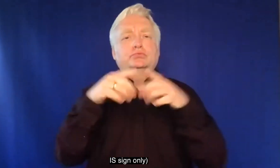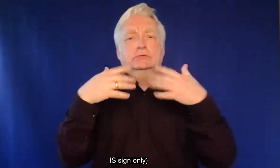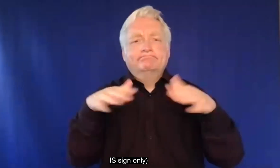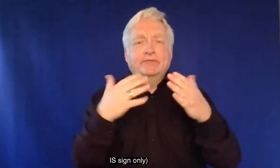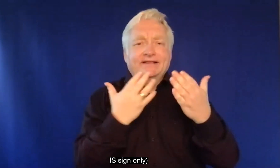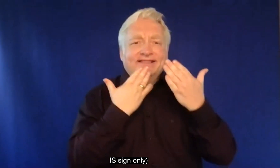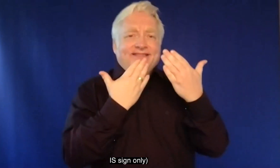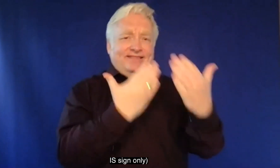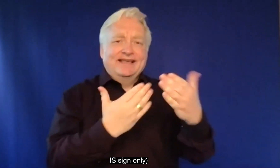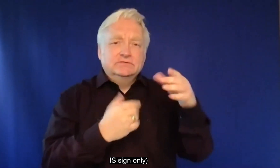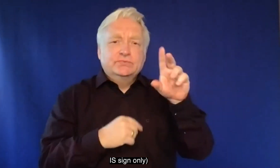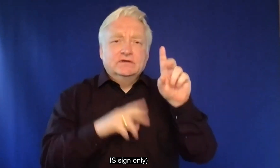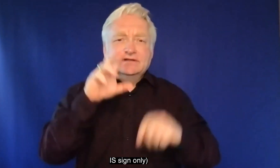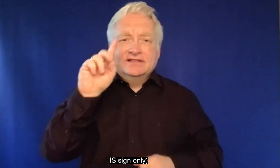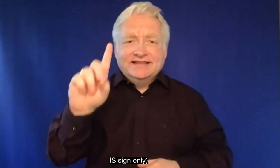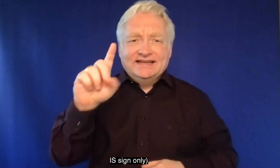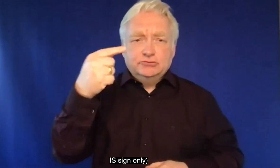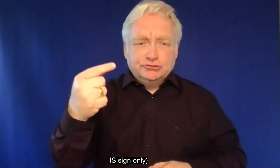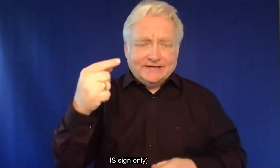formar parte del mismo.